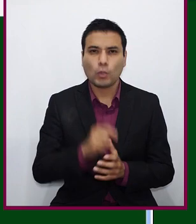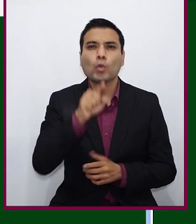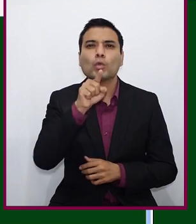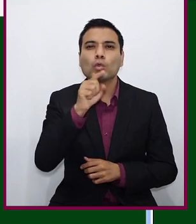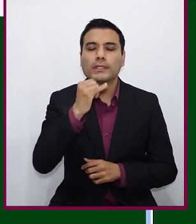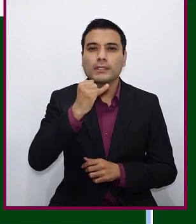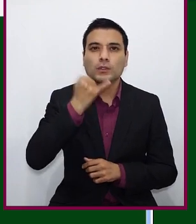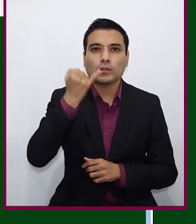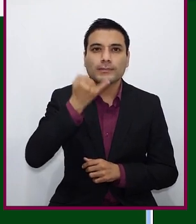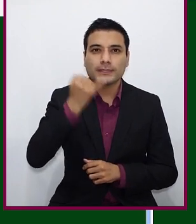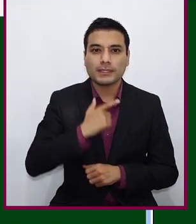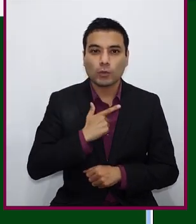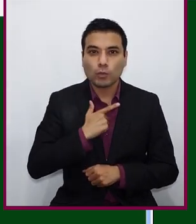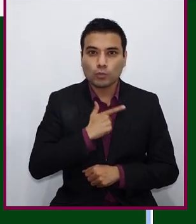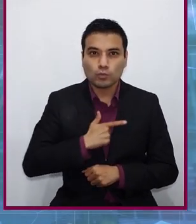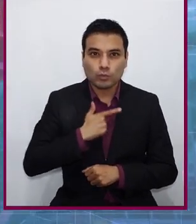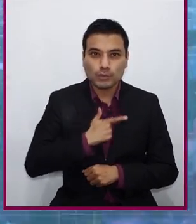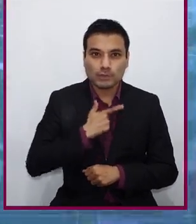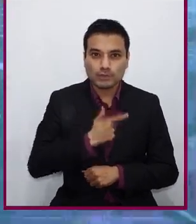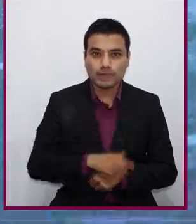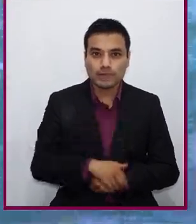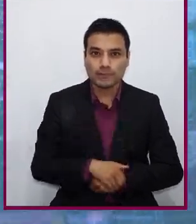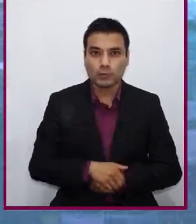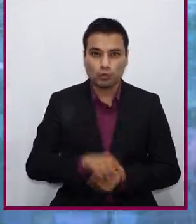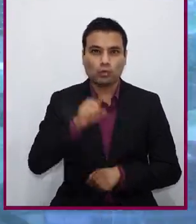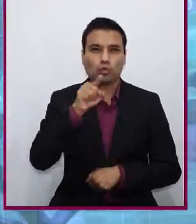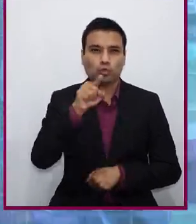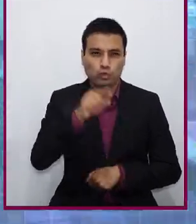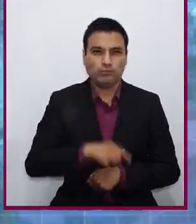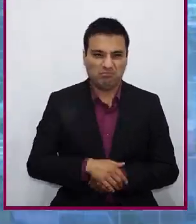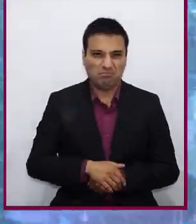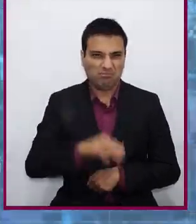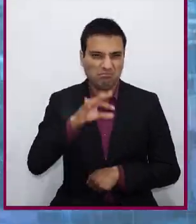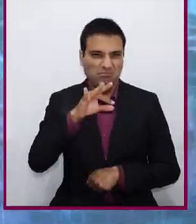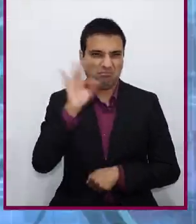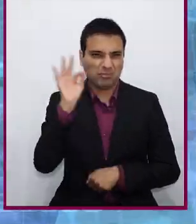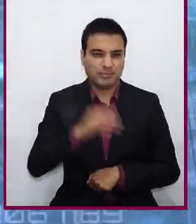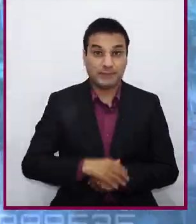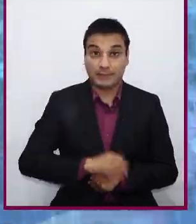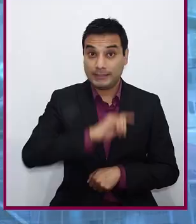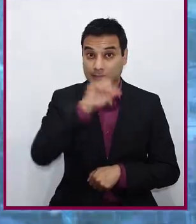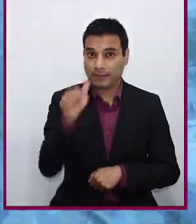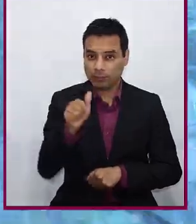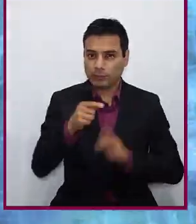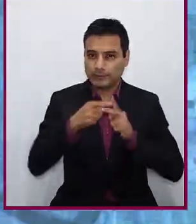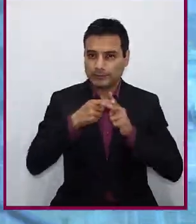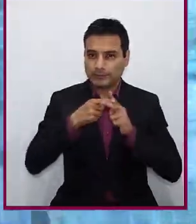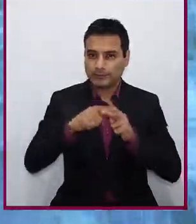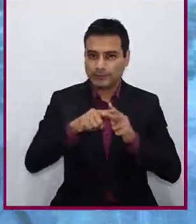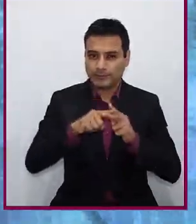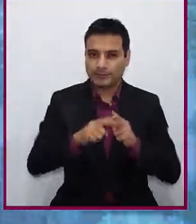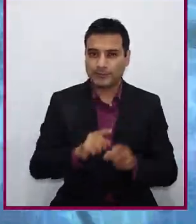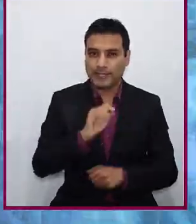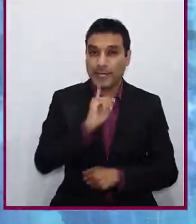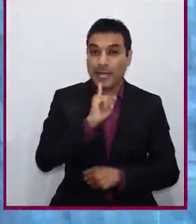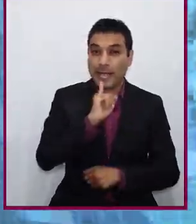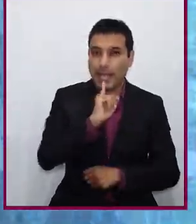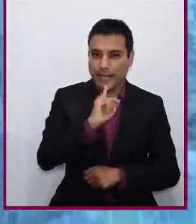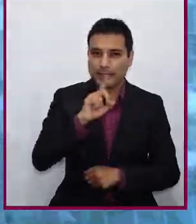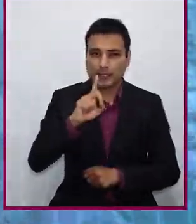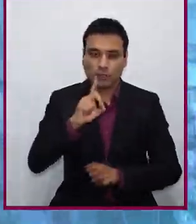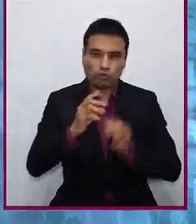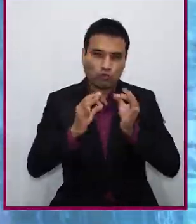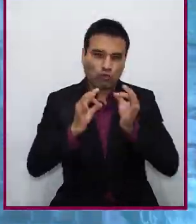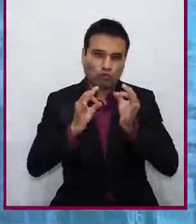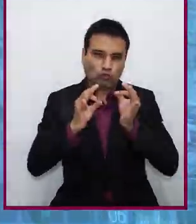comenzará su haití en línea única o sea un entorno de desarrollo integrado o entorno